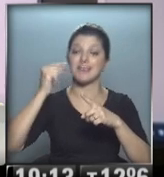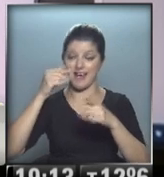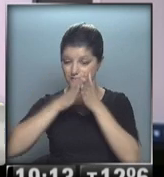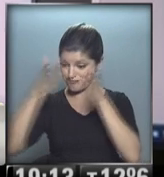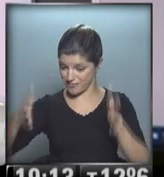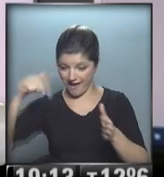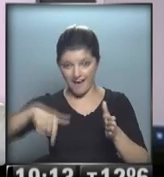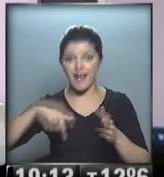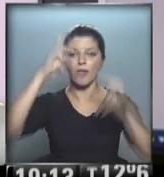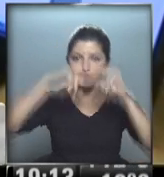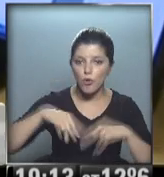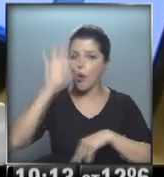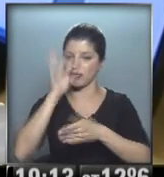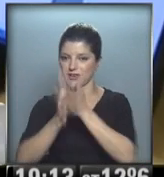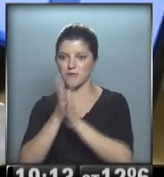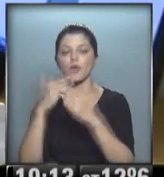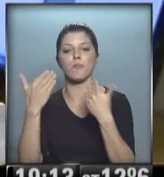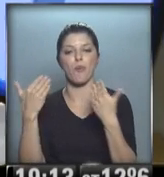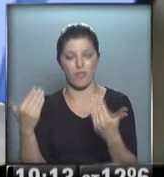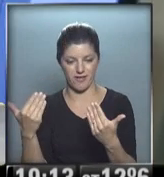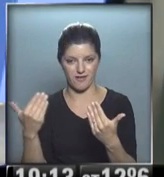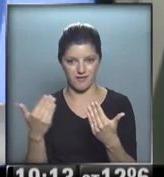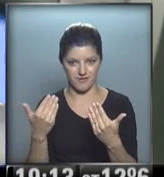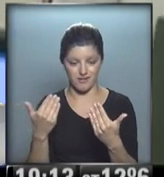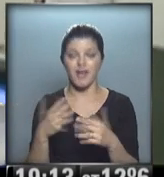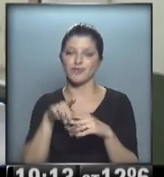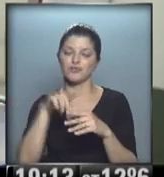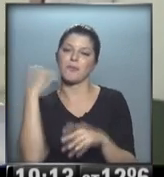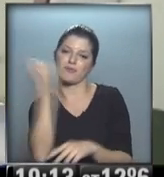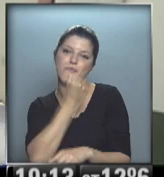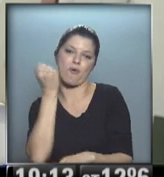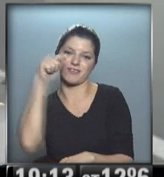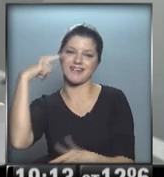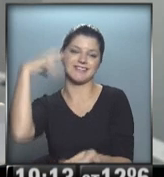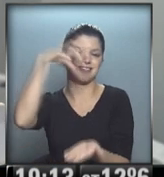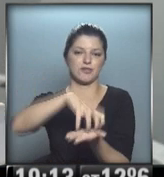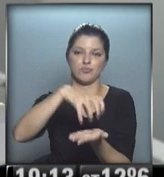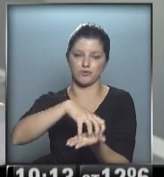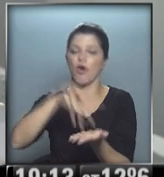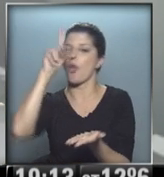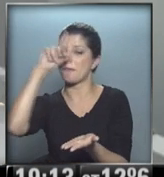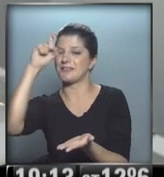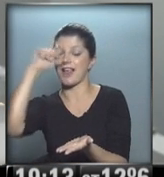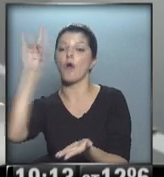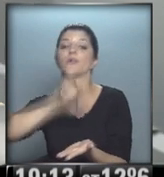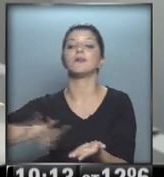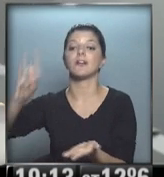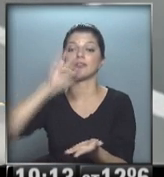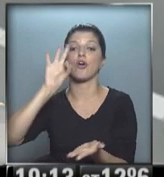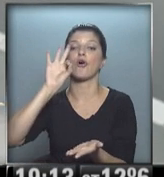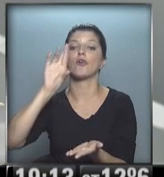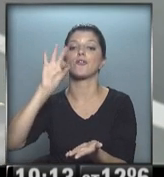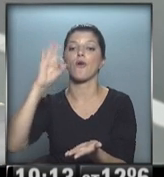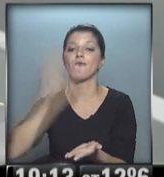también amplía la capacidad de tratamiento de este centro de excelencia que es el Hospital Universitario Dr. Ángel